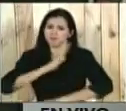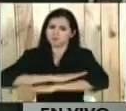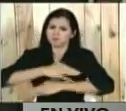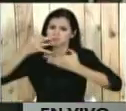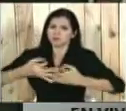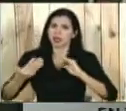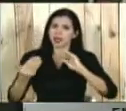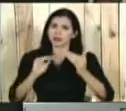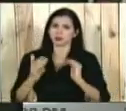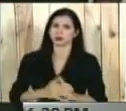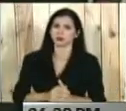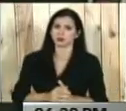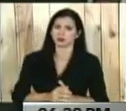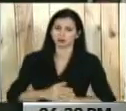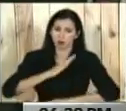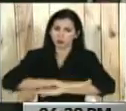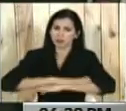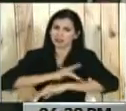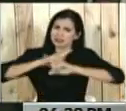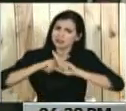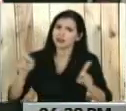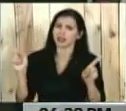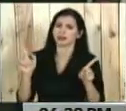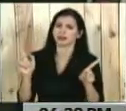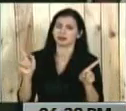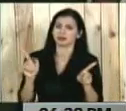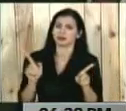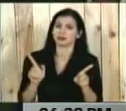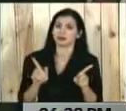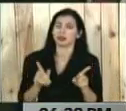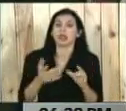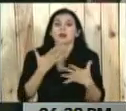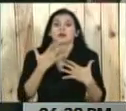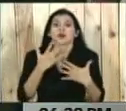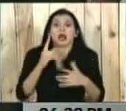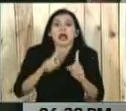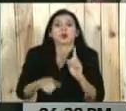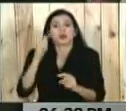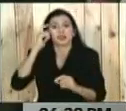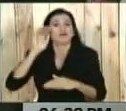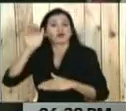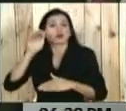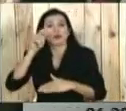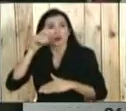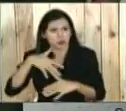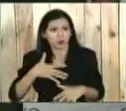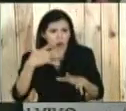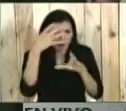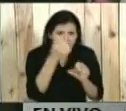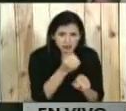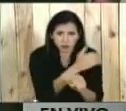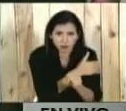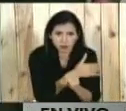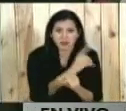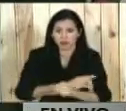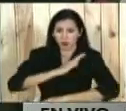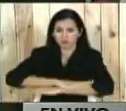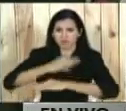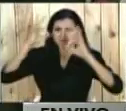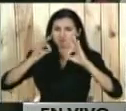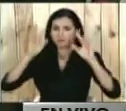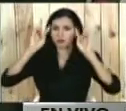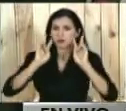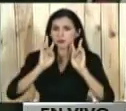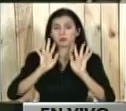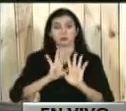Y tienen que empezar a comportarse de otra manera. Si algún día quieren tener la confianza de un pueblo noble como es el pueblo de Venezuela. Bueno, si no